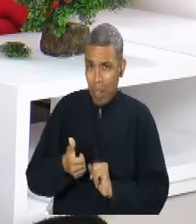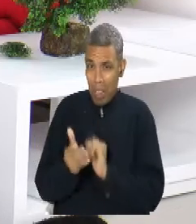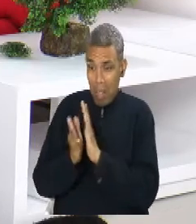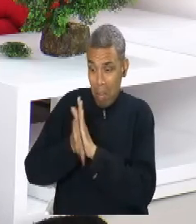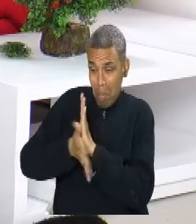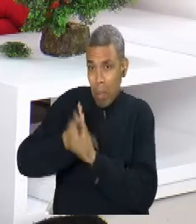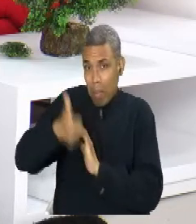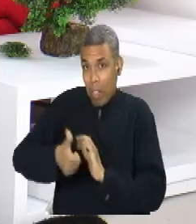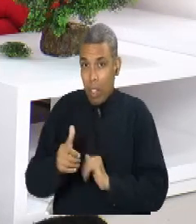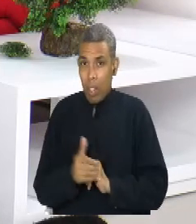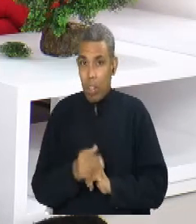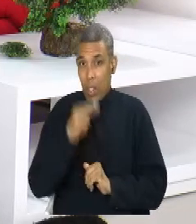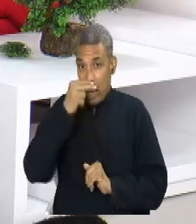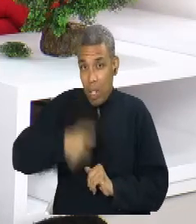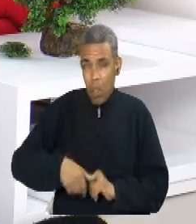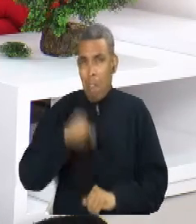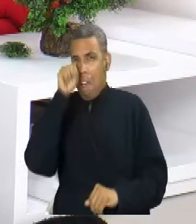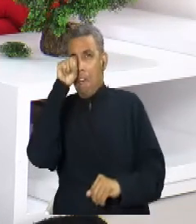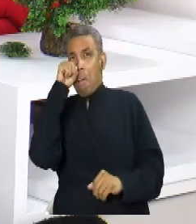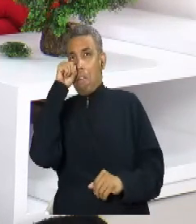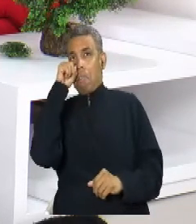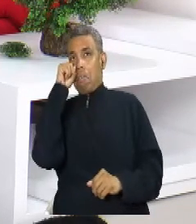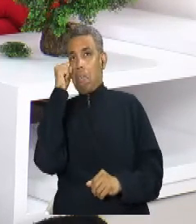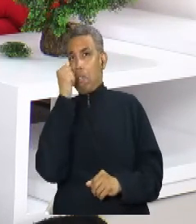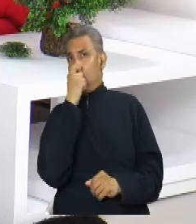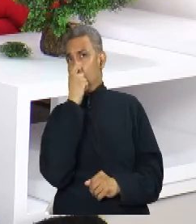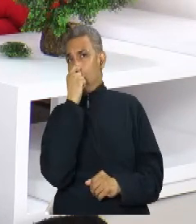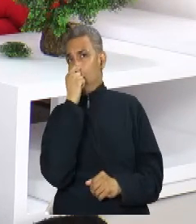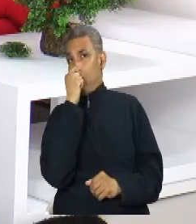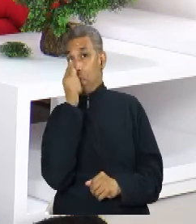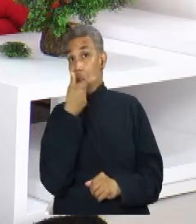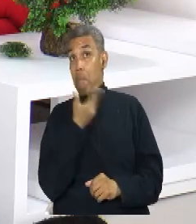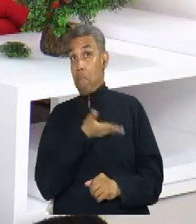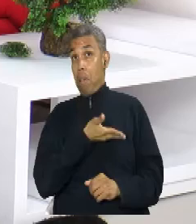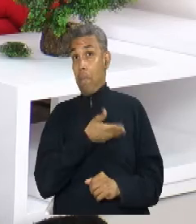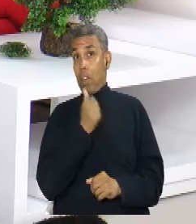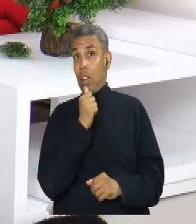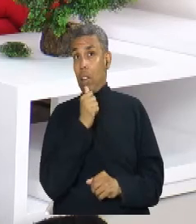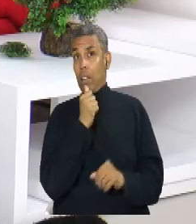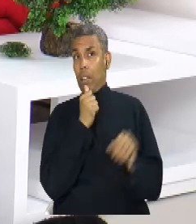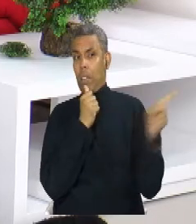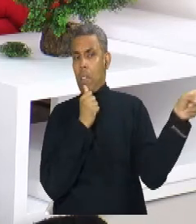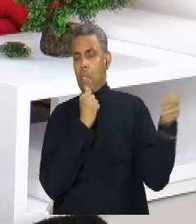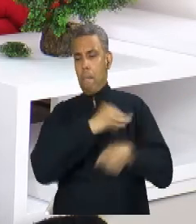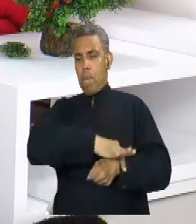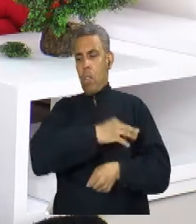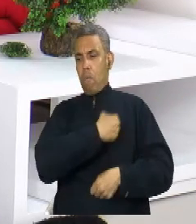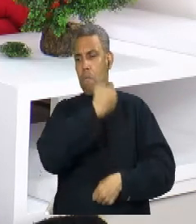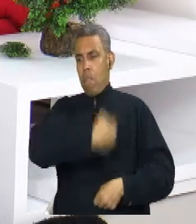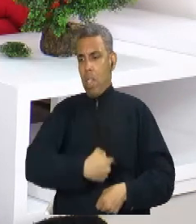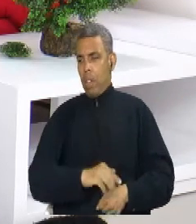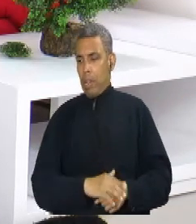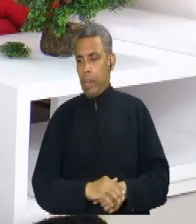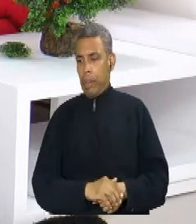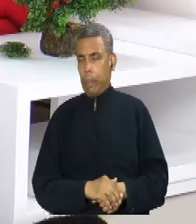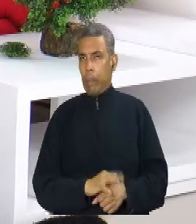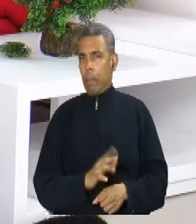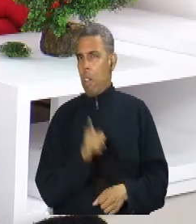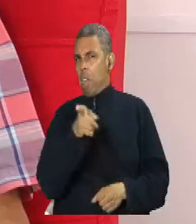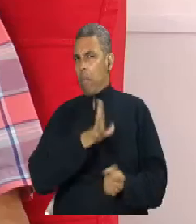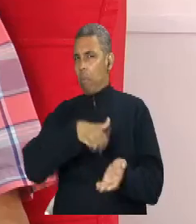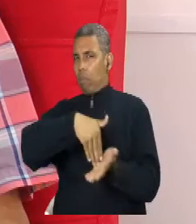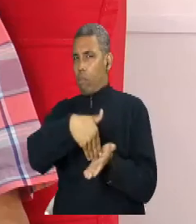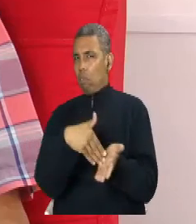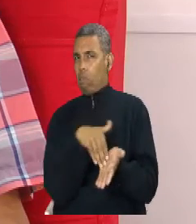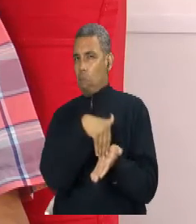la capta a mi mamá no tiene autoridad hay hasta que le puedo montar y se la monta entonces las mamás tienen